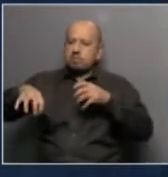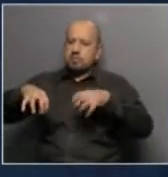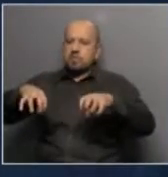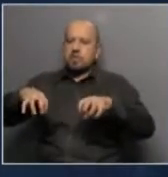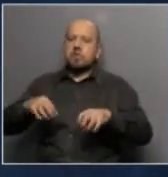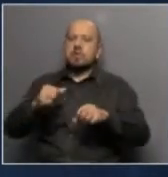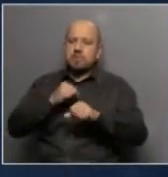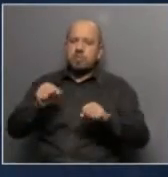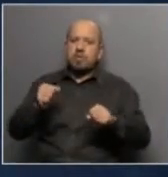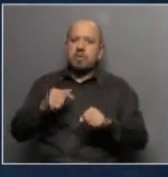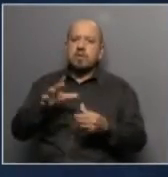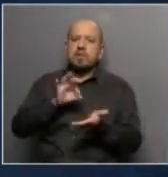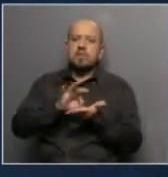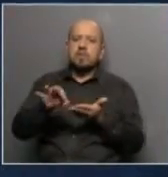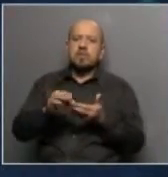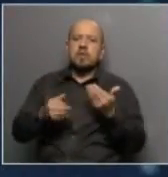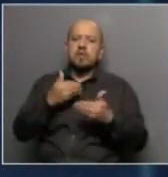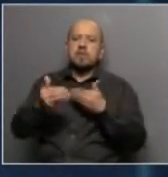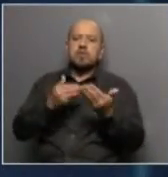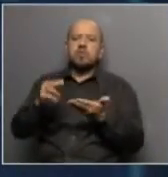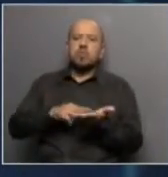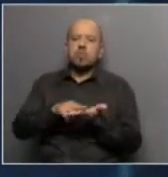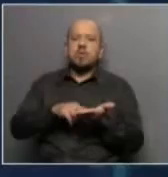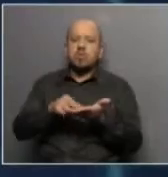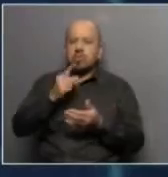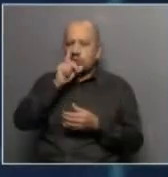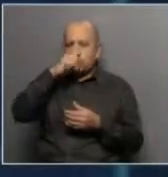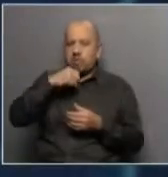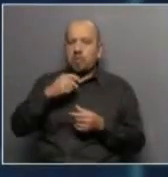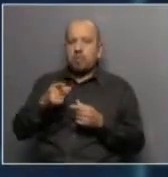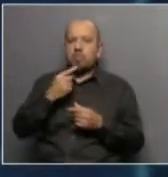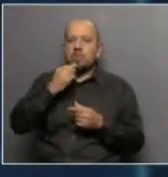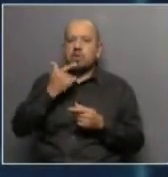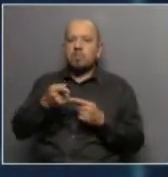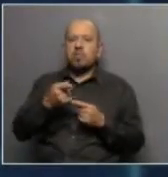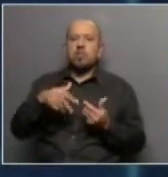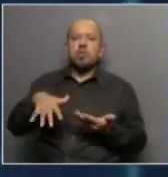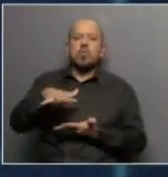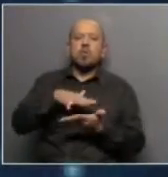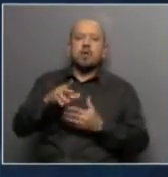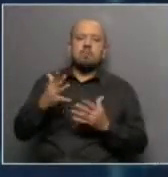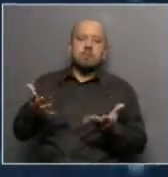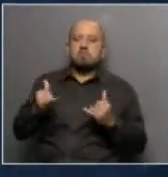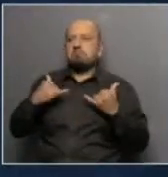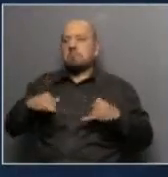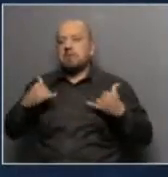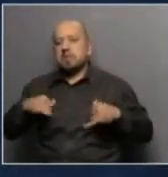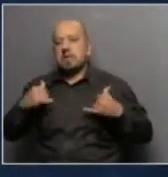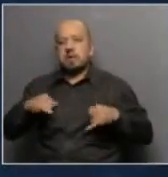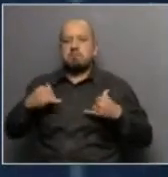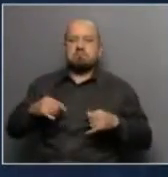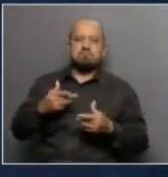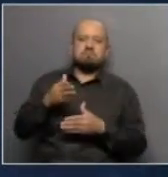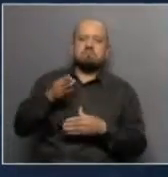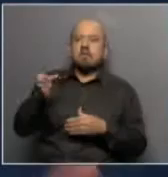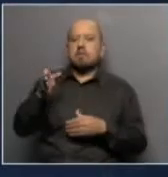se pueden llevar servicios, pero el desarrollo urbano de nuestra ciudad de Montevideo ha hecho que por ejemplo, los lugares de esparcimiento, los lugares donde la gente